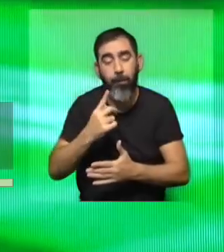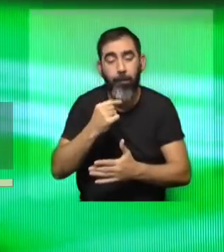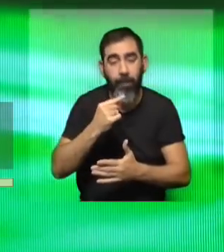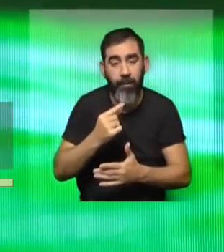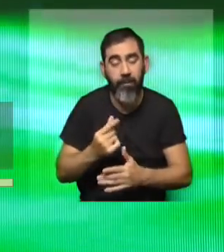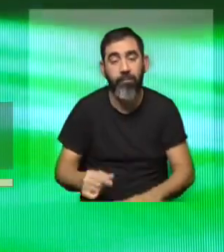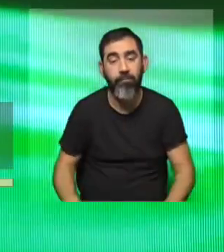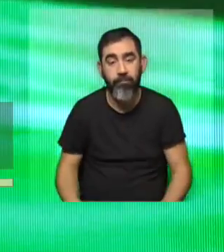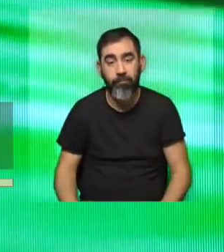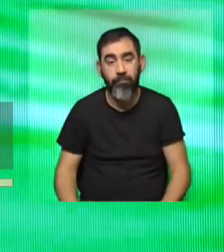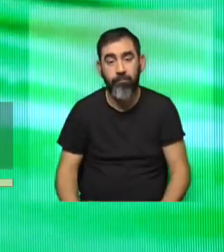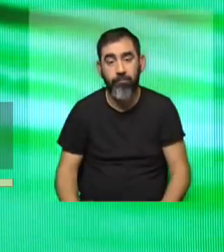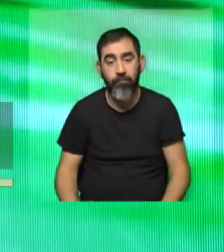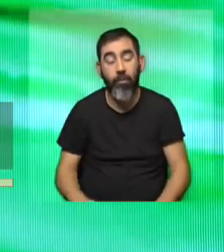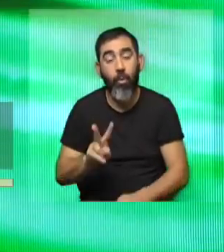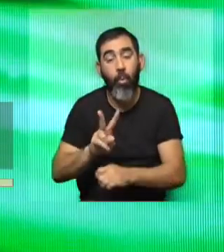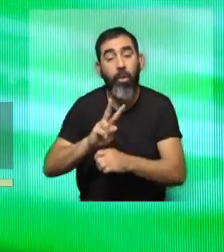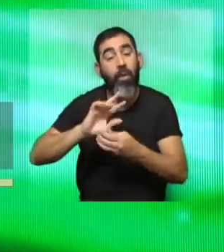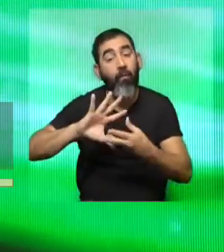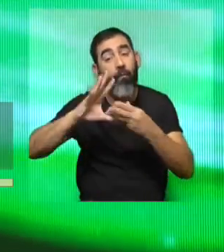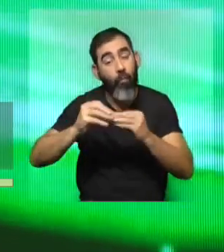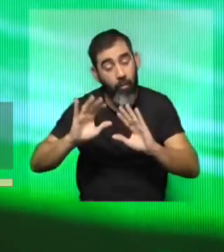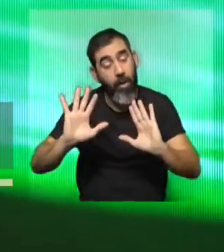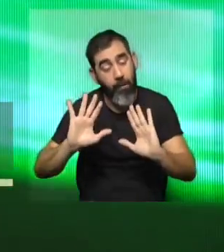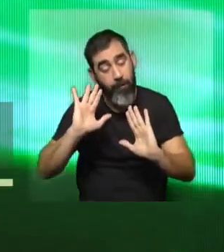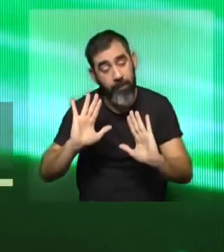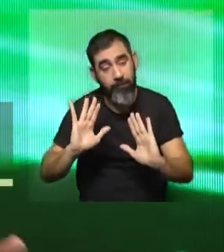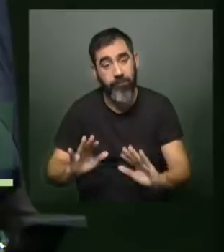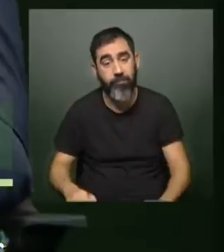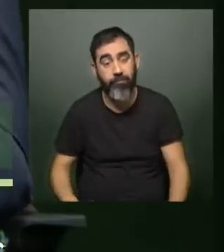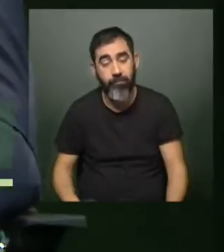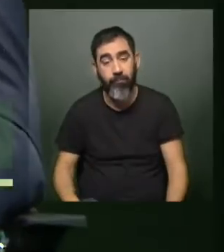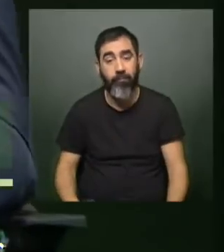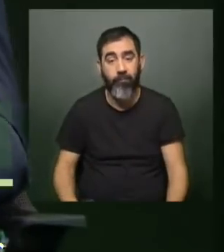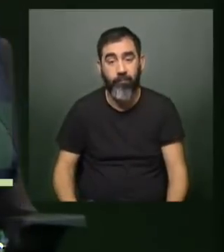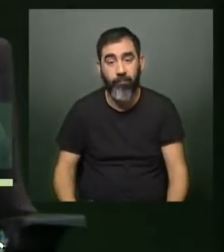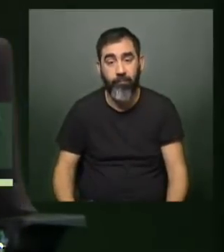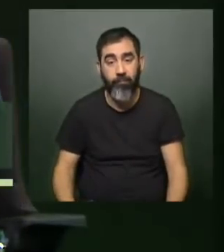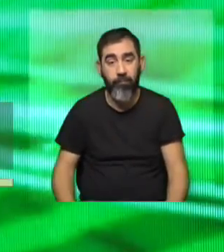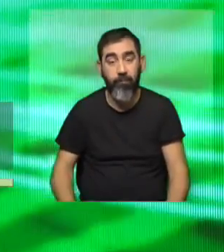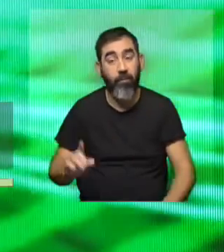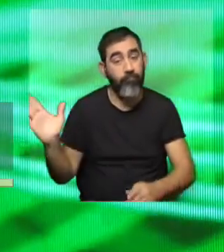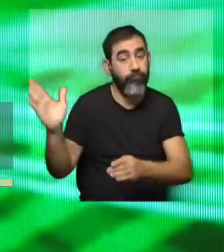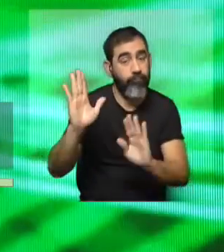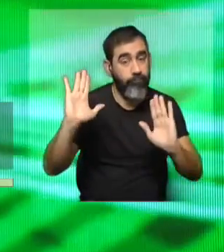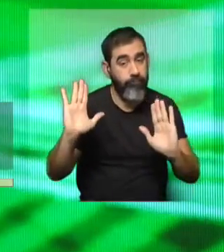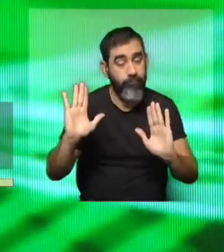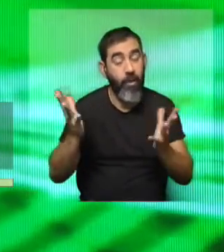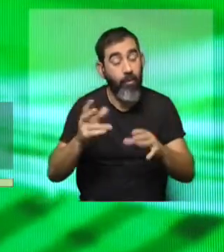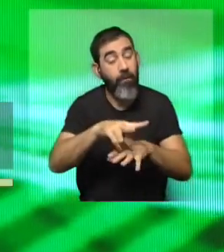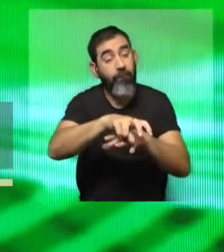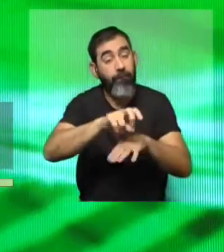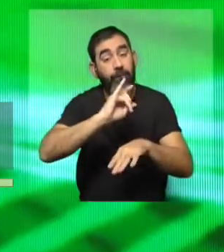este hay que cuidar las formas puede ser Pero bueno vamos a ver este